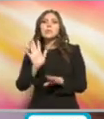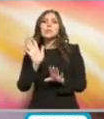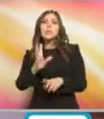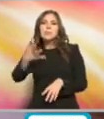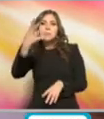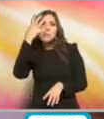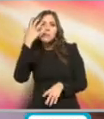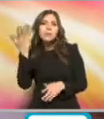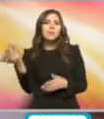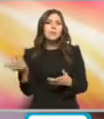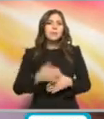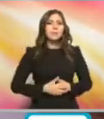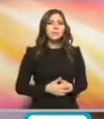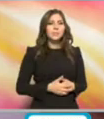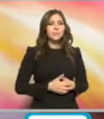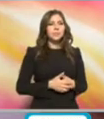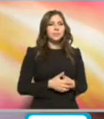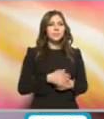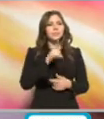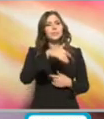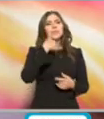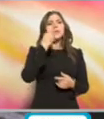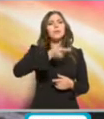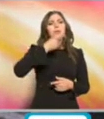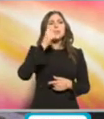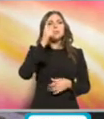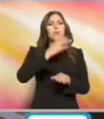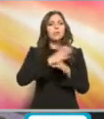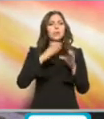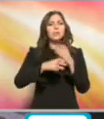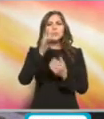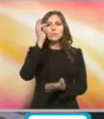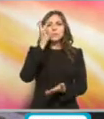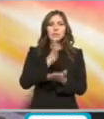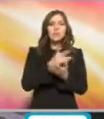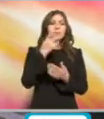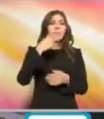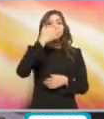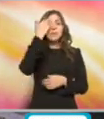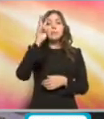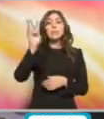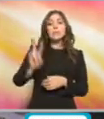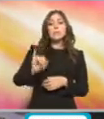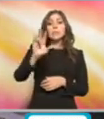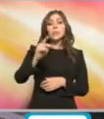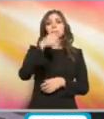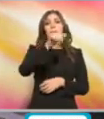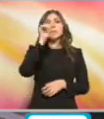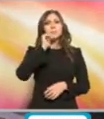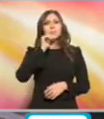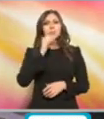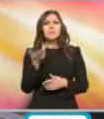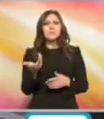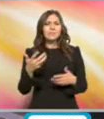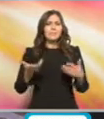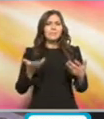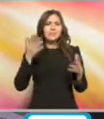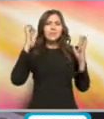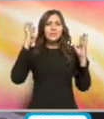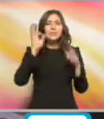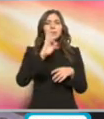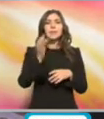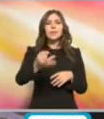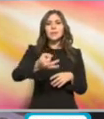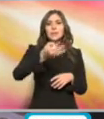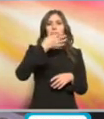haces? preguntarle sobre un mito específico, que no sé si sea cierto o no, pero qué bueno que tenemos aquí porque a mí siempre me ha causado mucho estrés. Si las